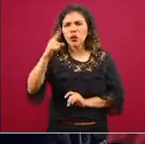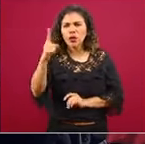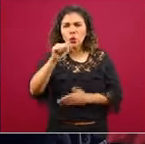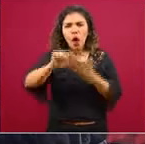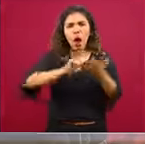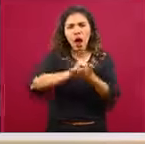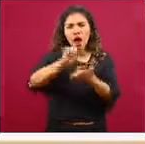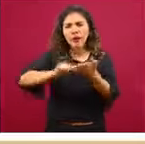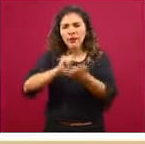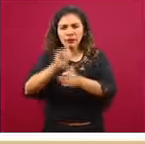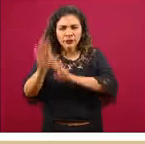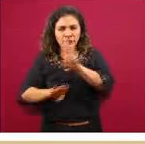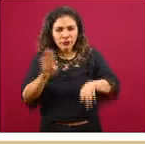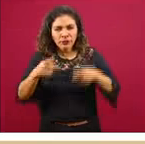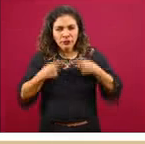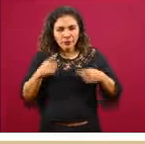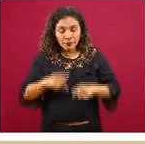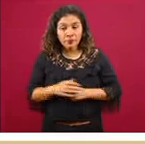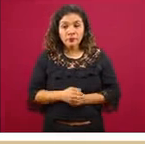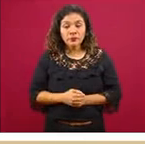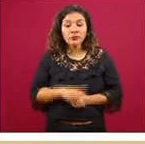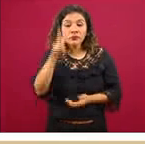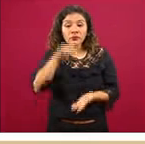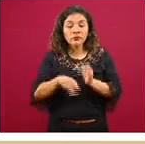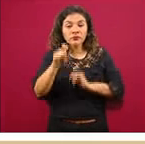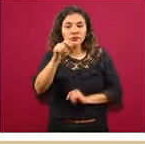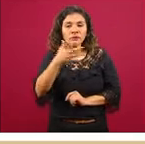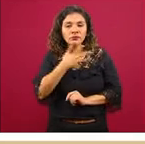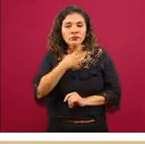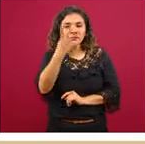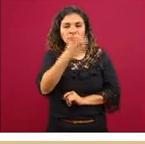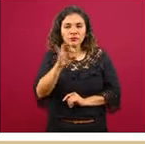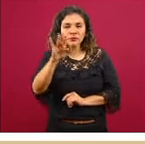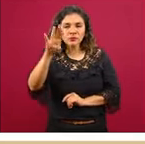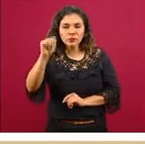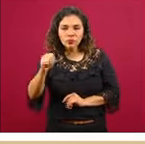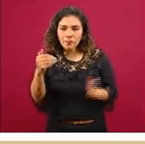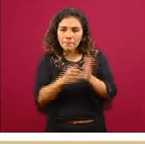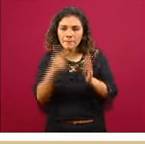686.541 actas de defunción y en el 2020 tenía